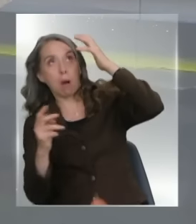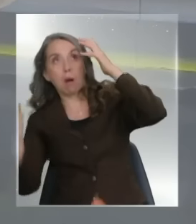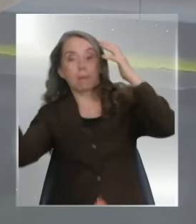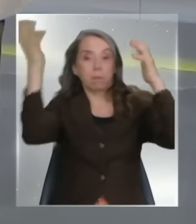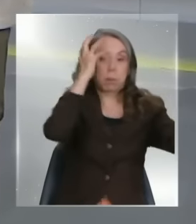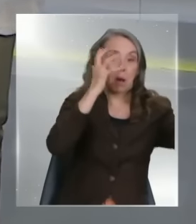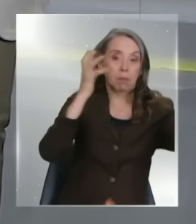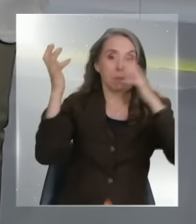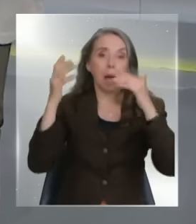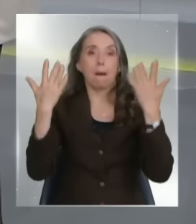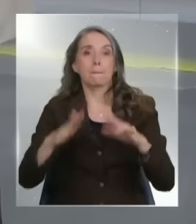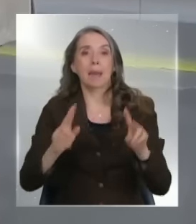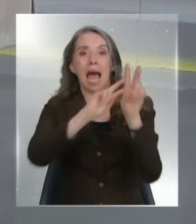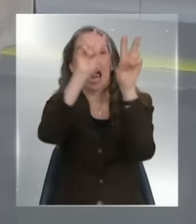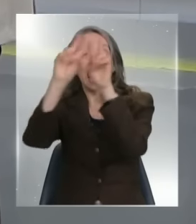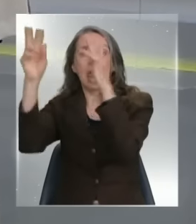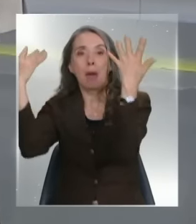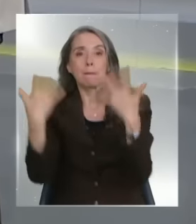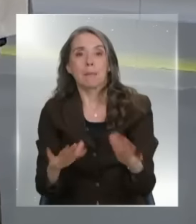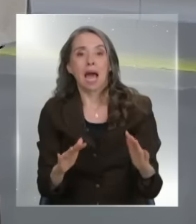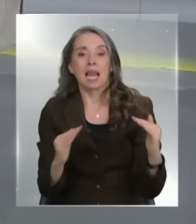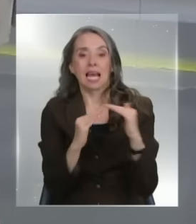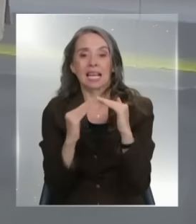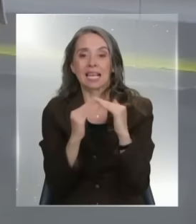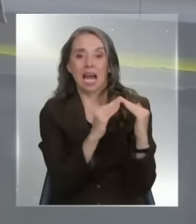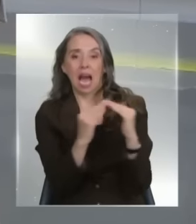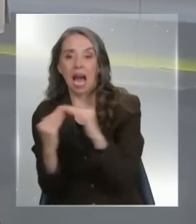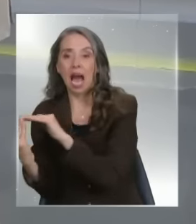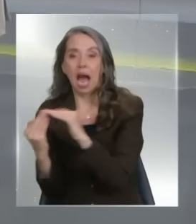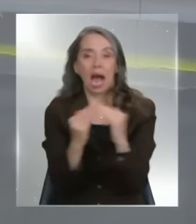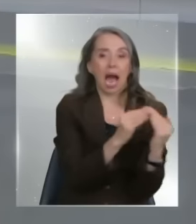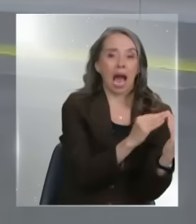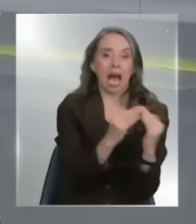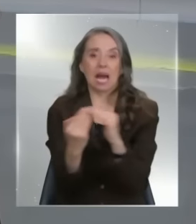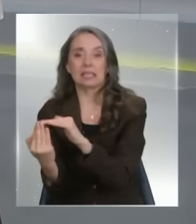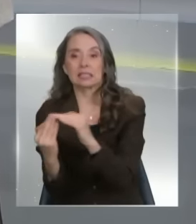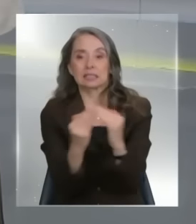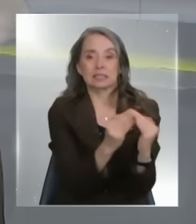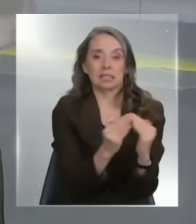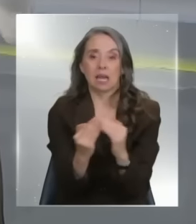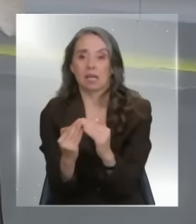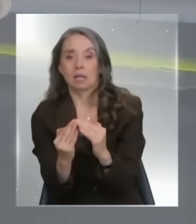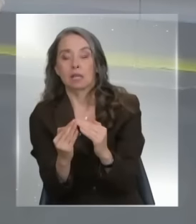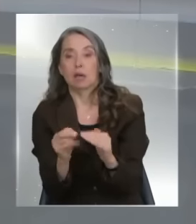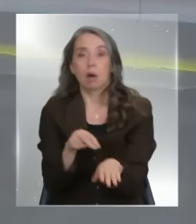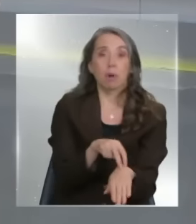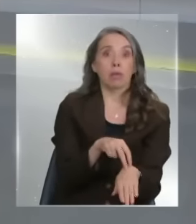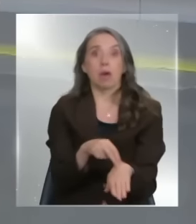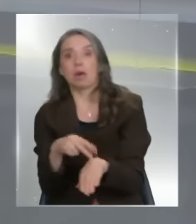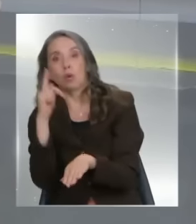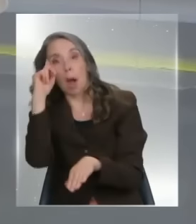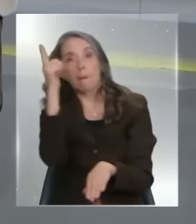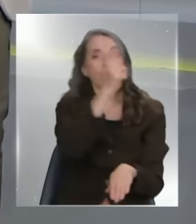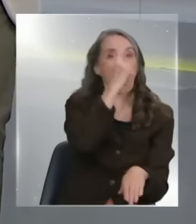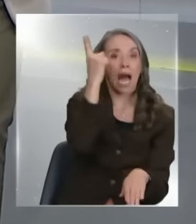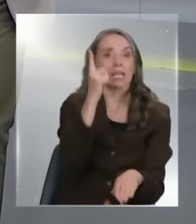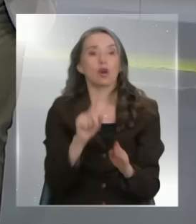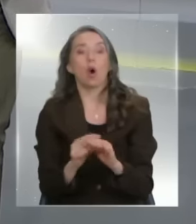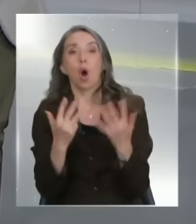son mal terminadas y las casas. Y se pierde además la percepción de estabilidad. Las